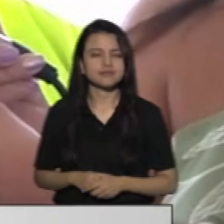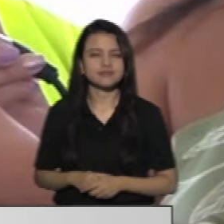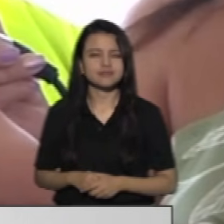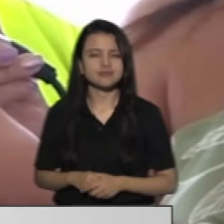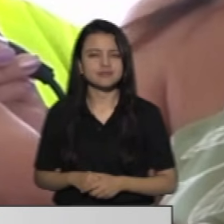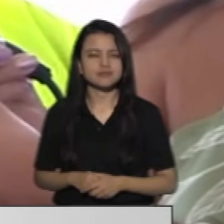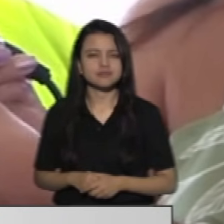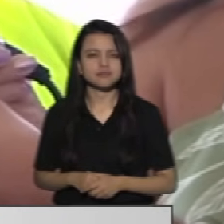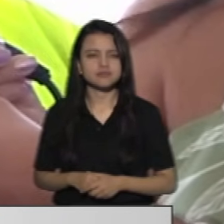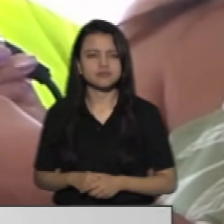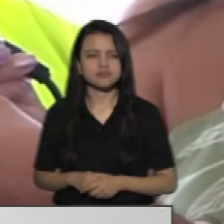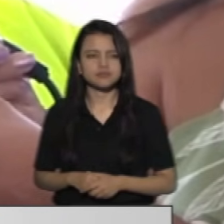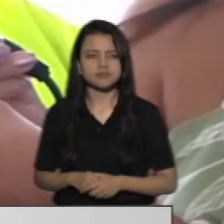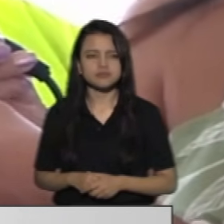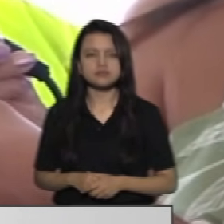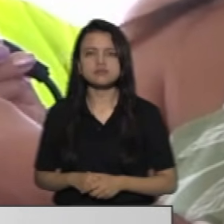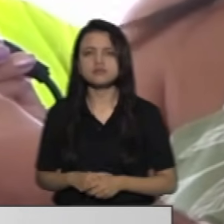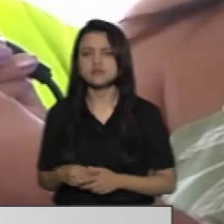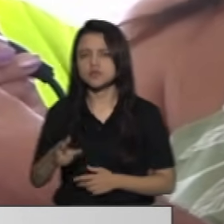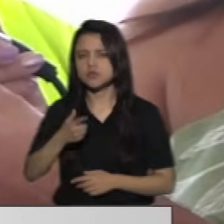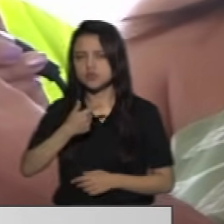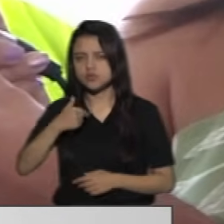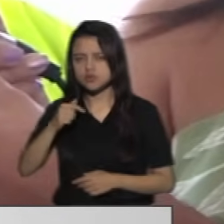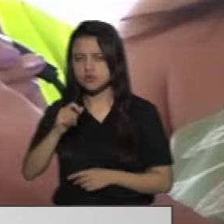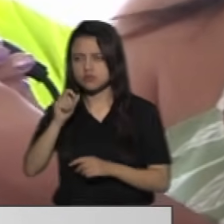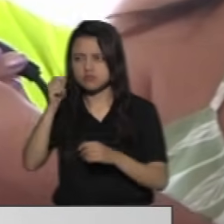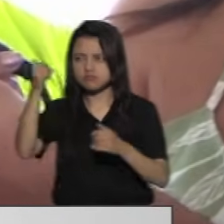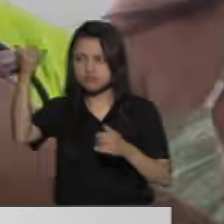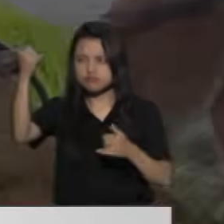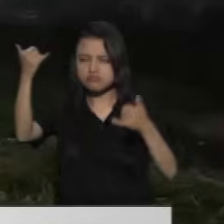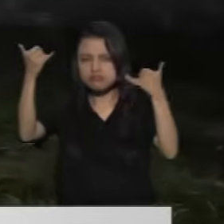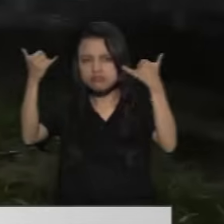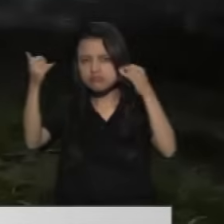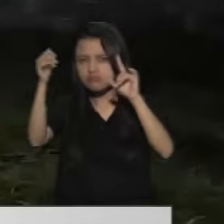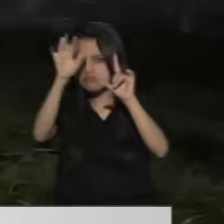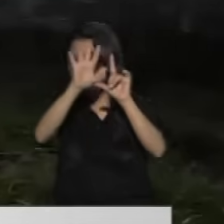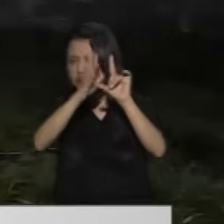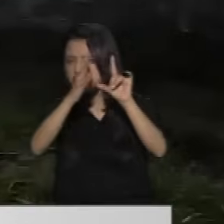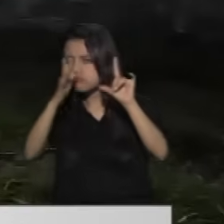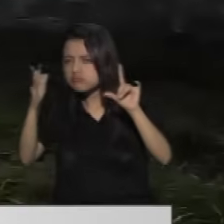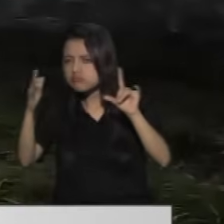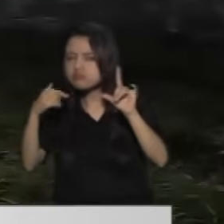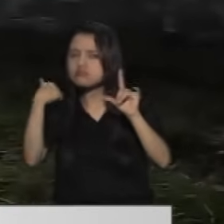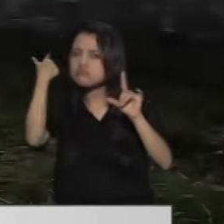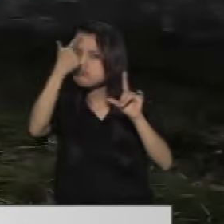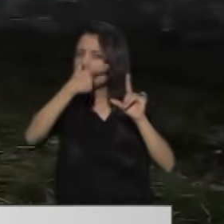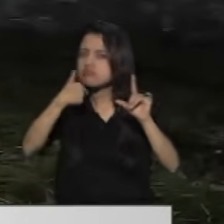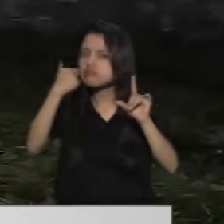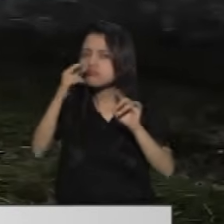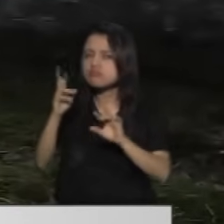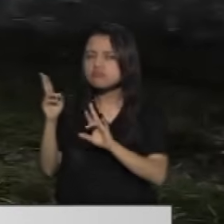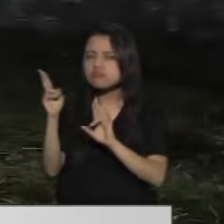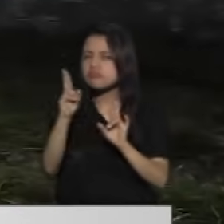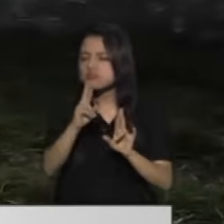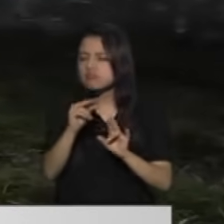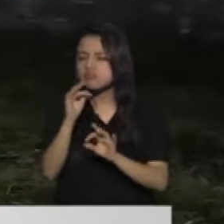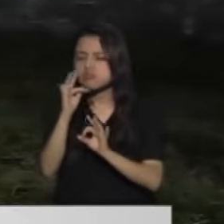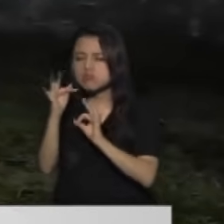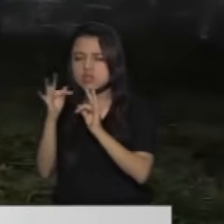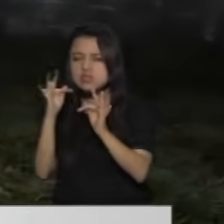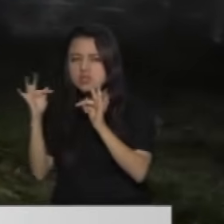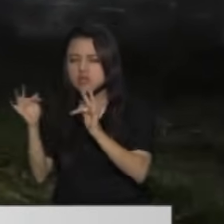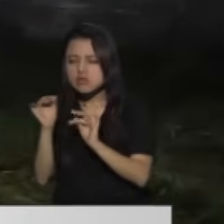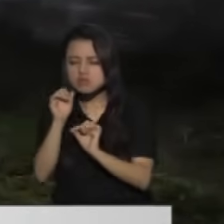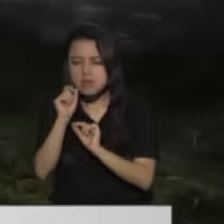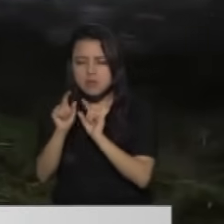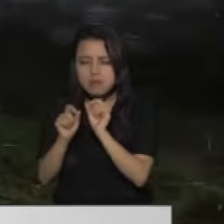testigos presenciales, también se hicieron registros en cámaras de seguridad, se hizo reconocimiento facial de los posibles homicidas y la reconstrucción de